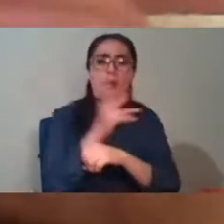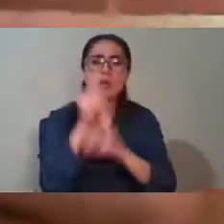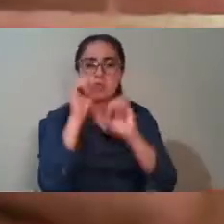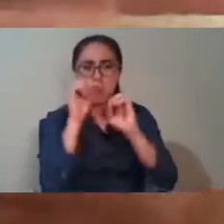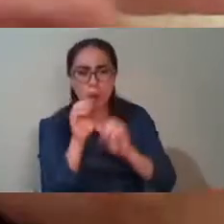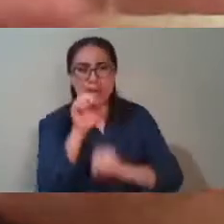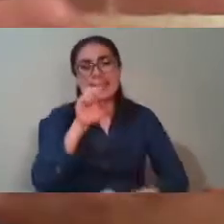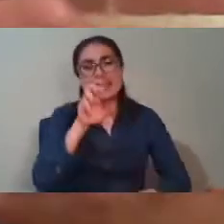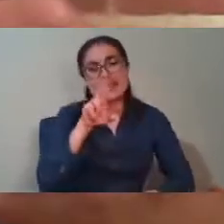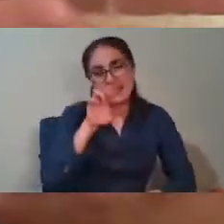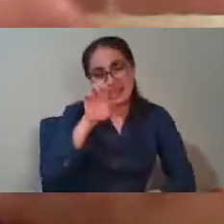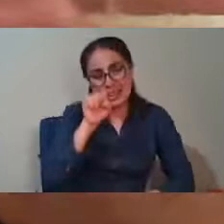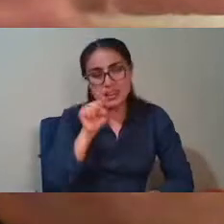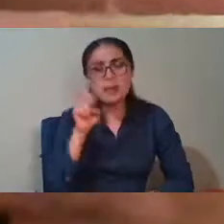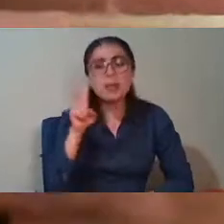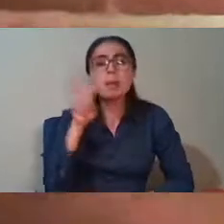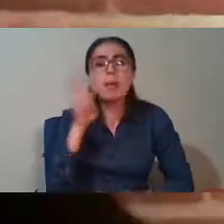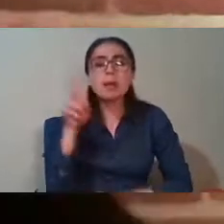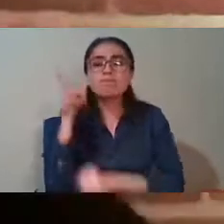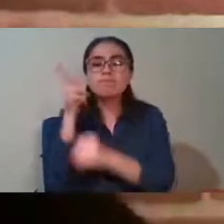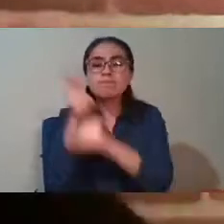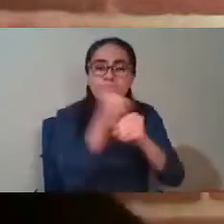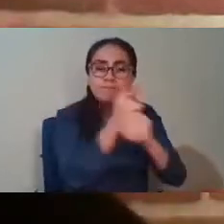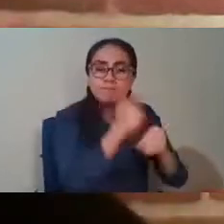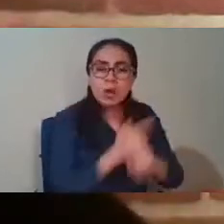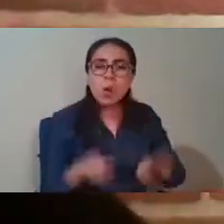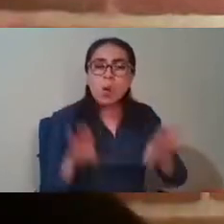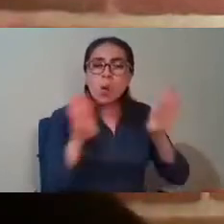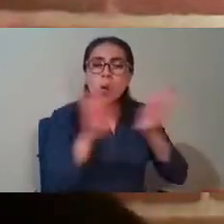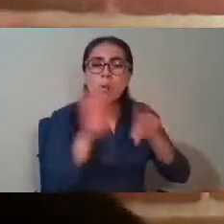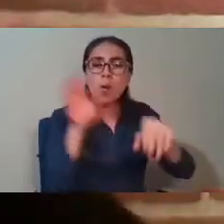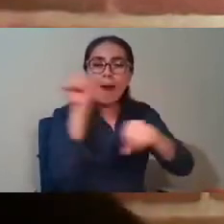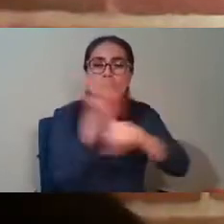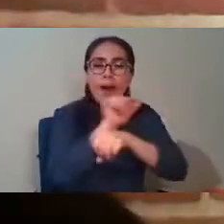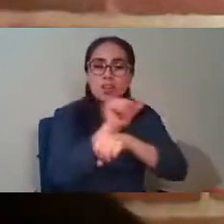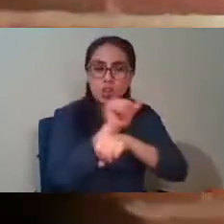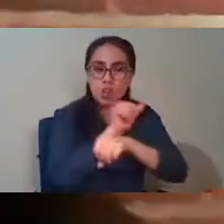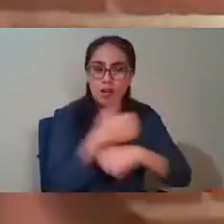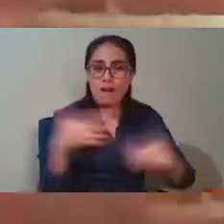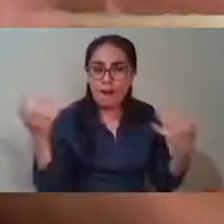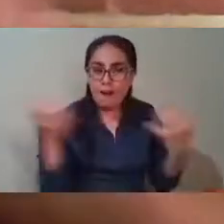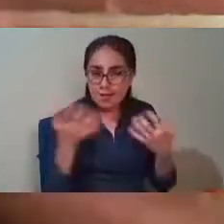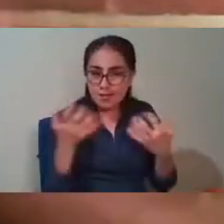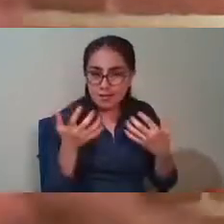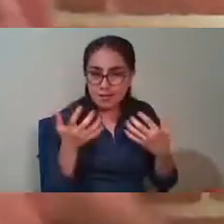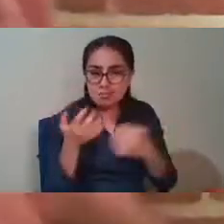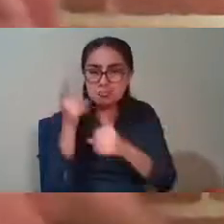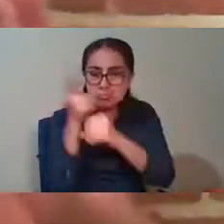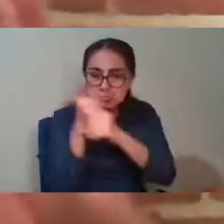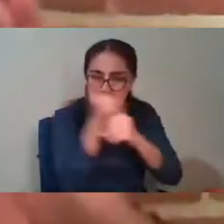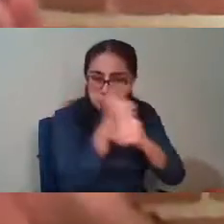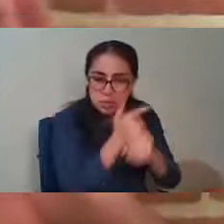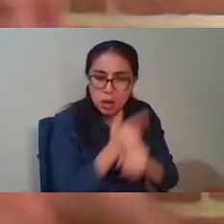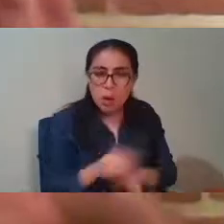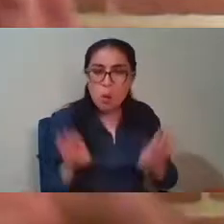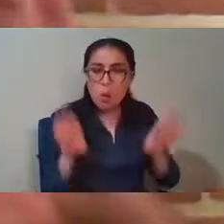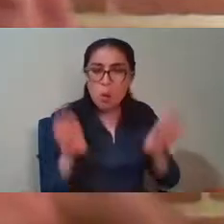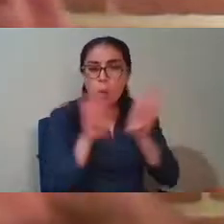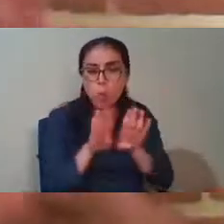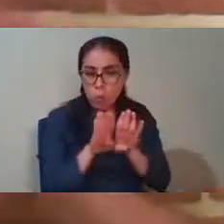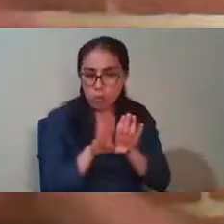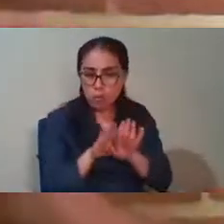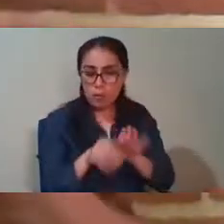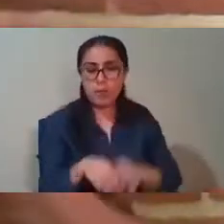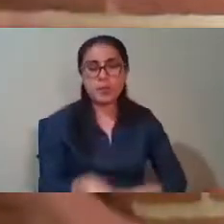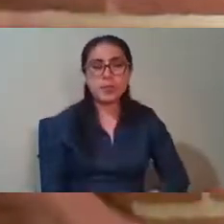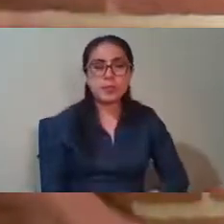extraordinario de la creación mimética del actor. Y obsérvenlo, mírenlo, separando, distanciando, diría